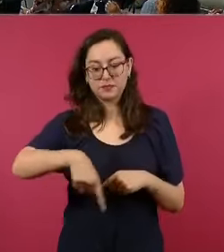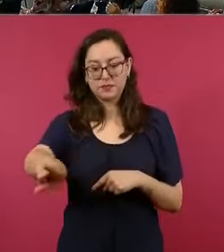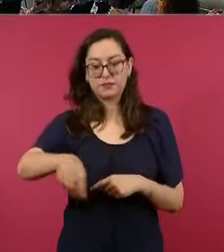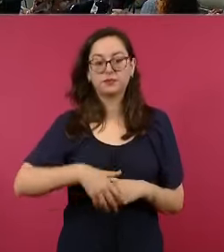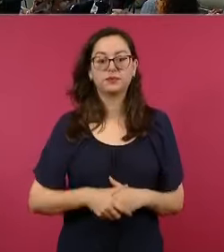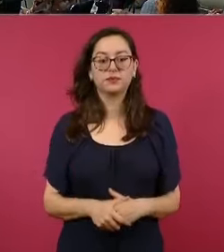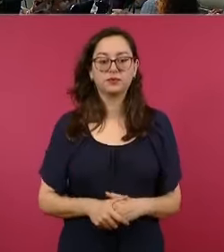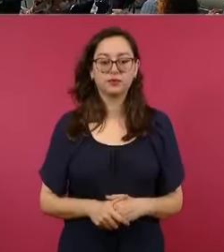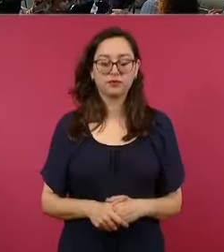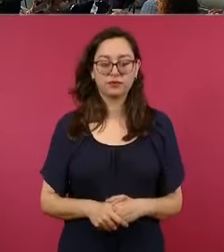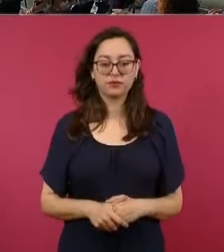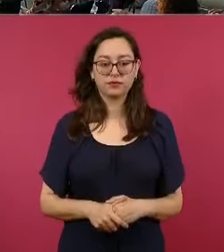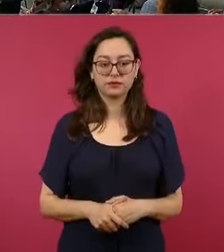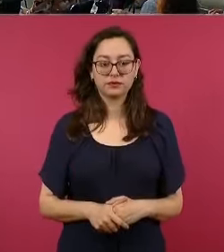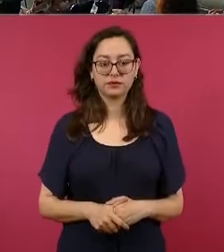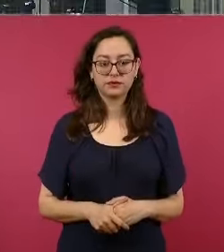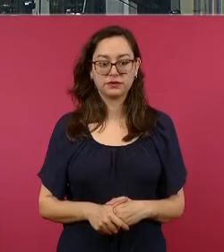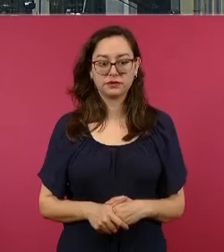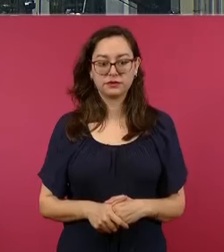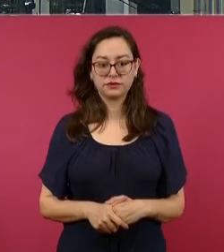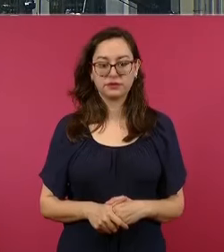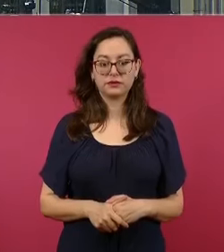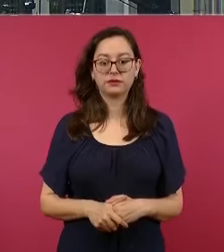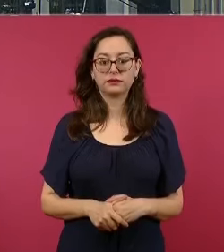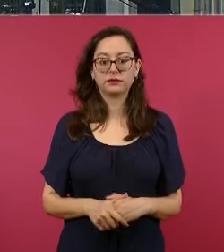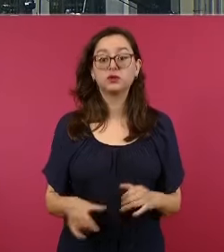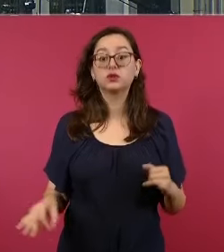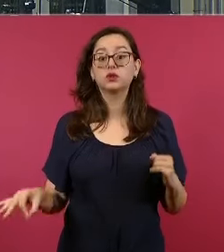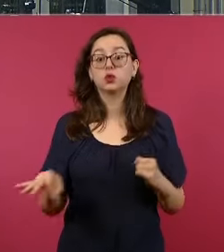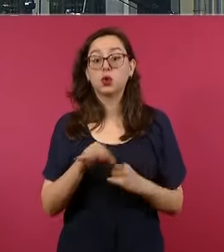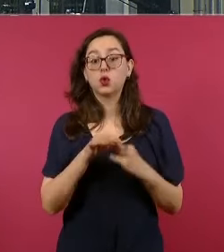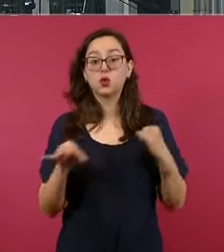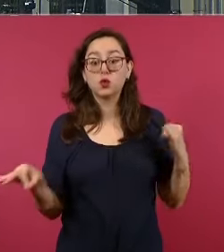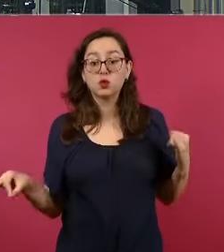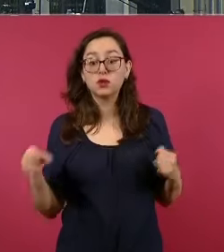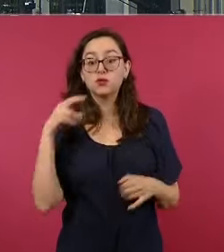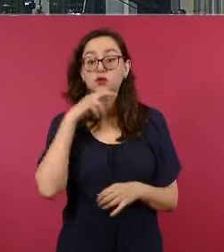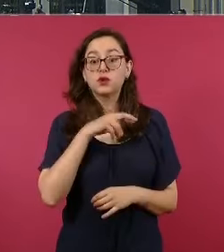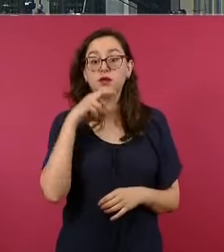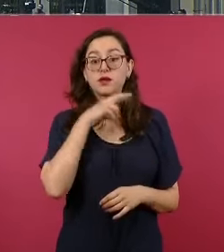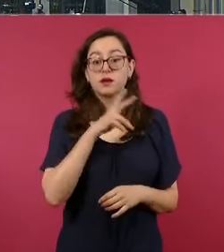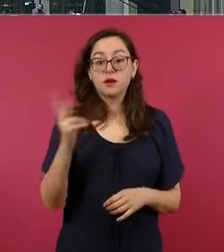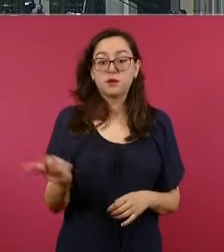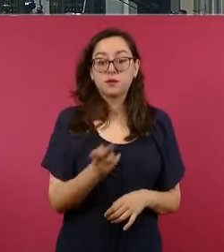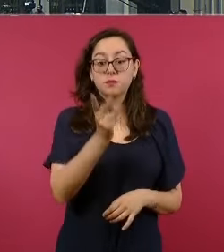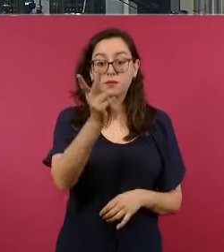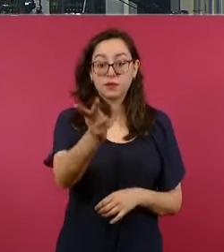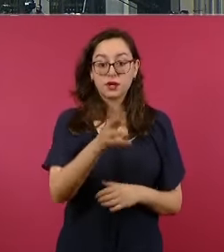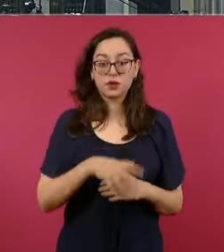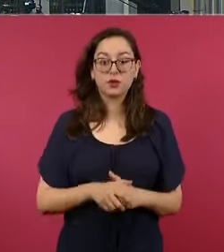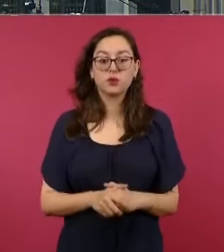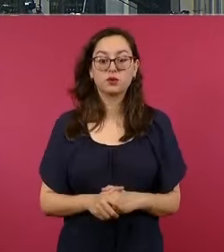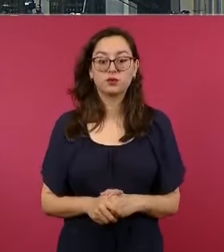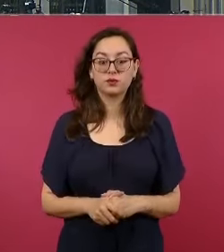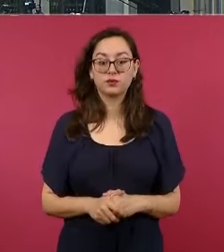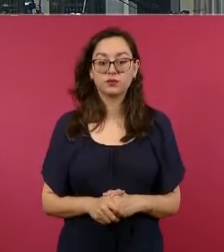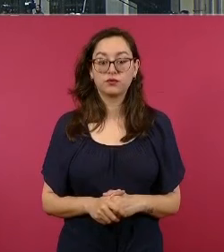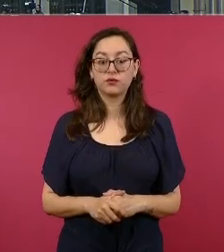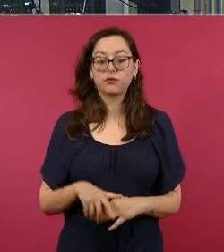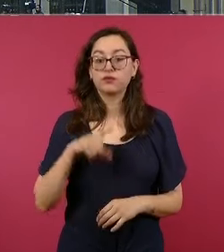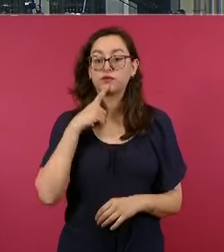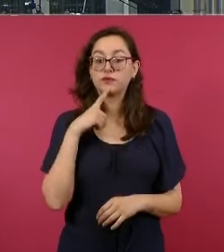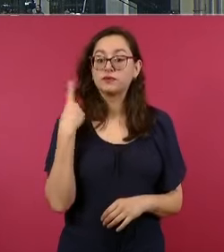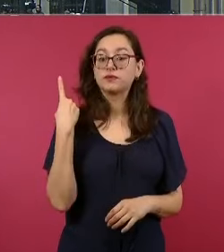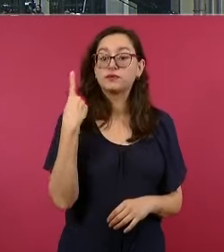Vámonos finalmente nada más rapidísimo señor presidente una denuncia